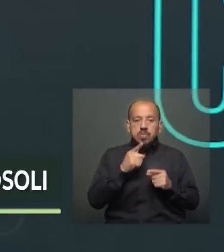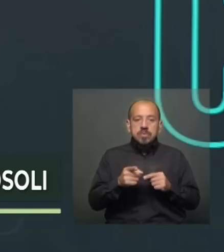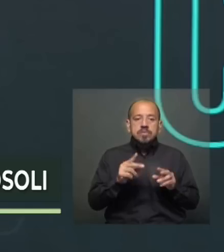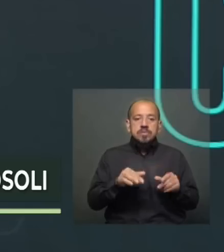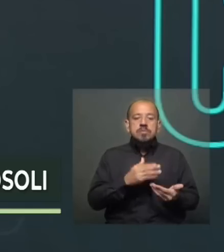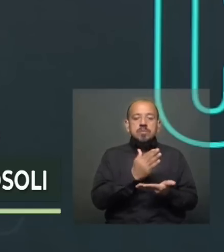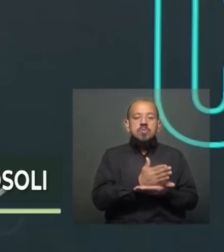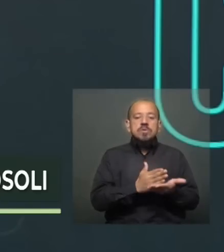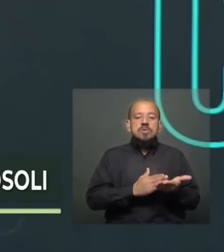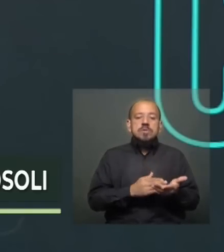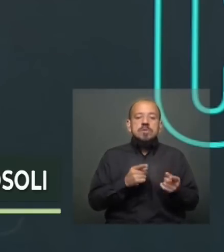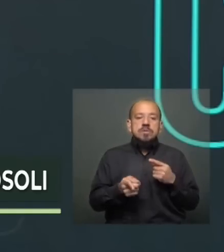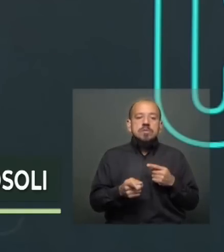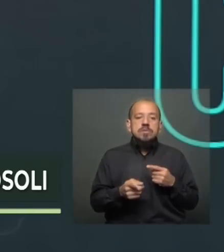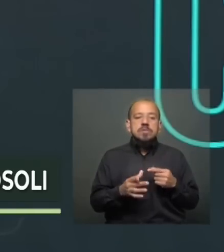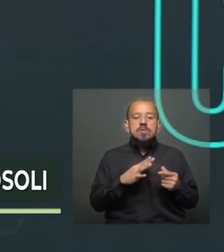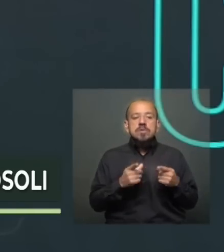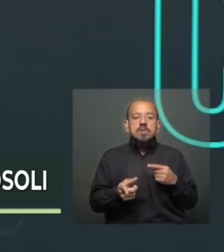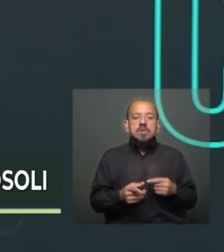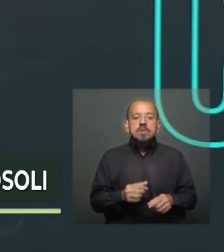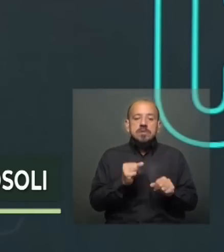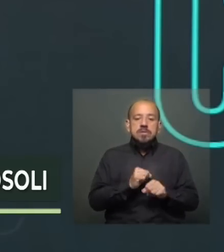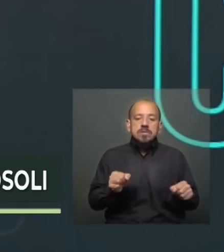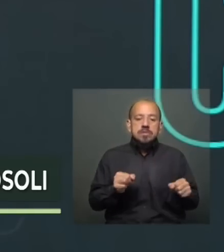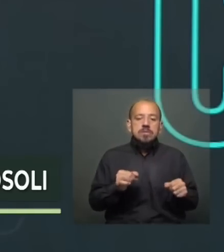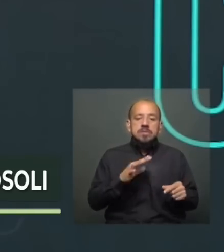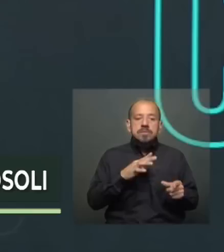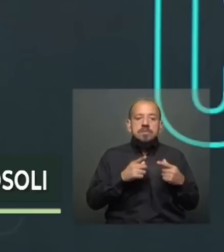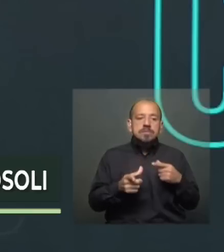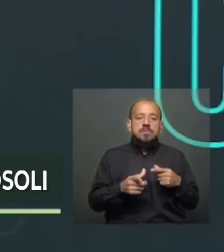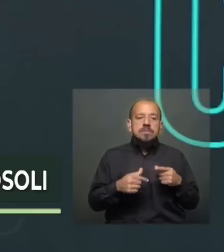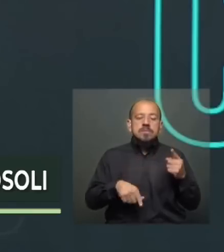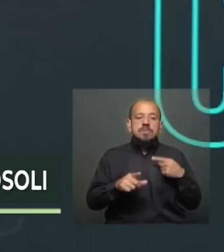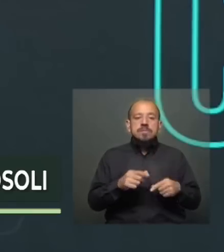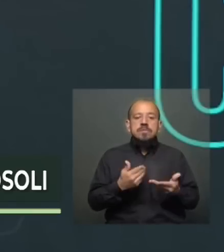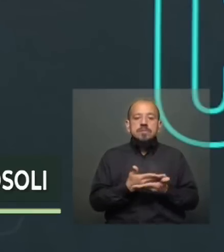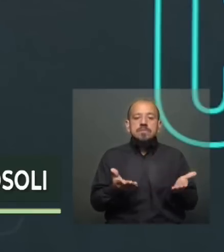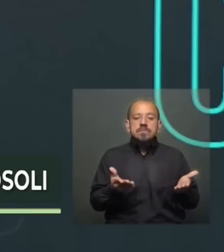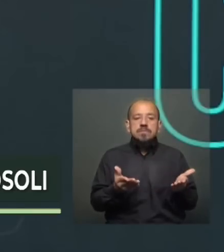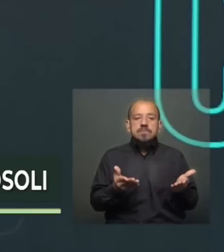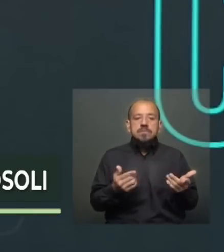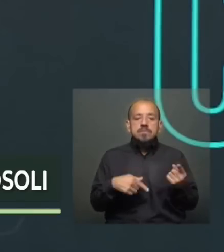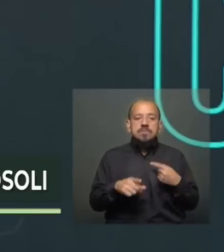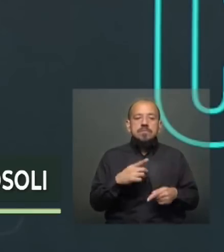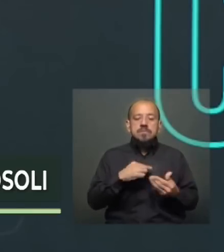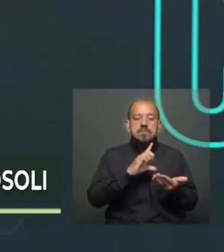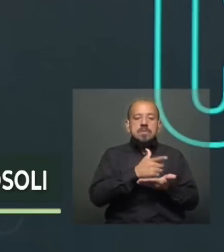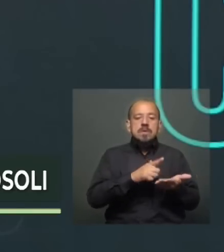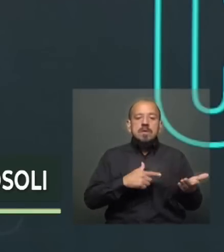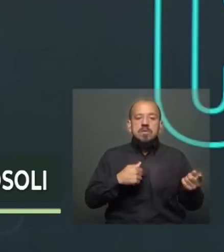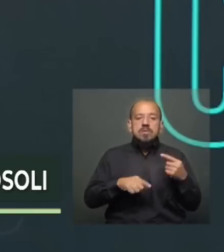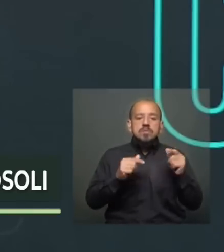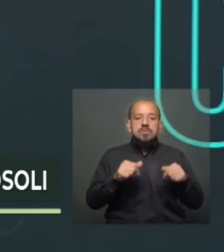poesía estos encuentros son abiertos uno puede ir y encontrarse con grandes exponentes y pensadores de la literatura hoy